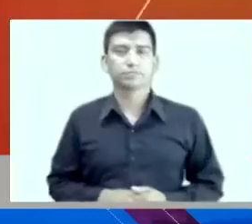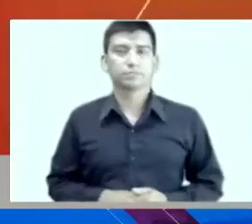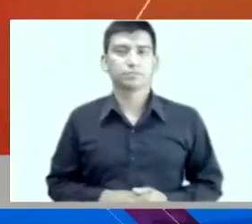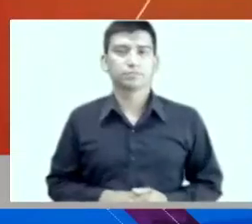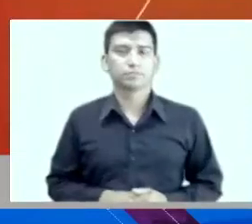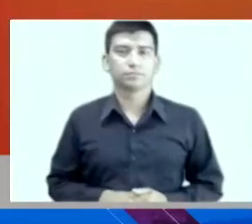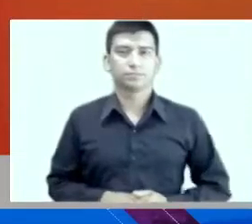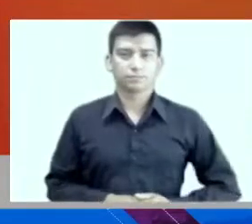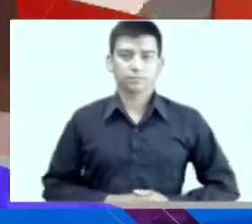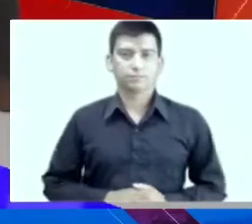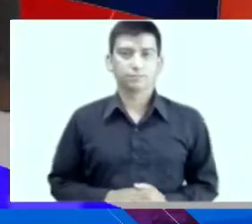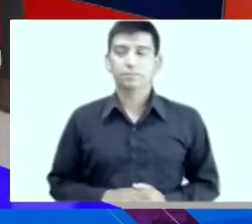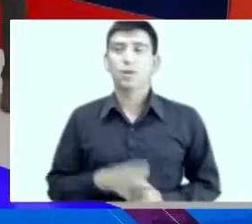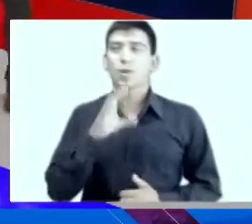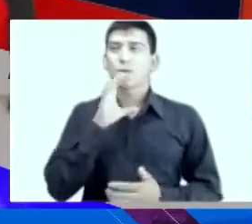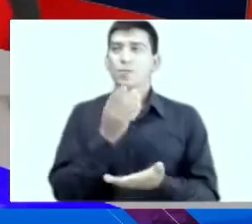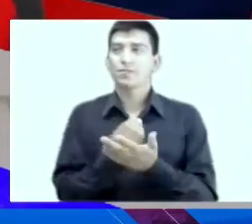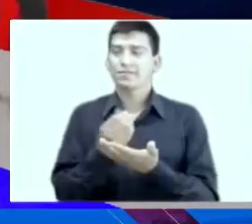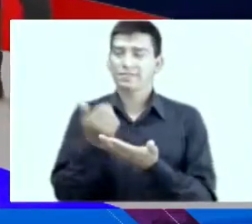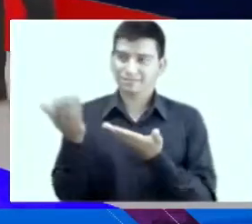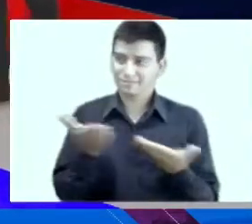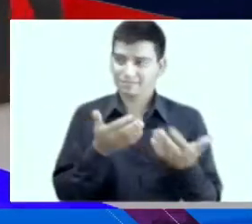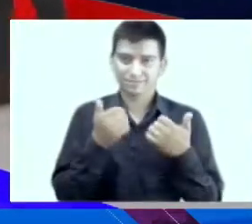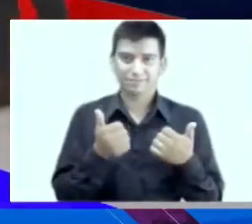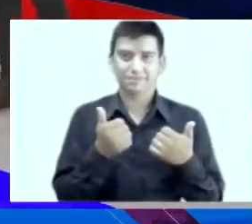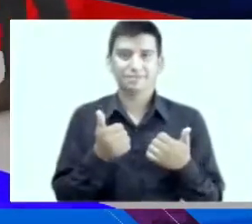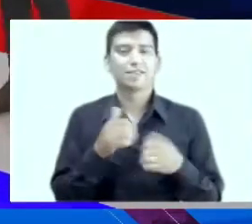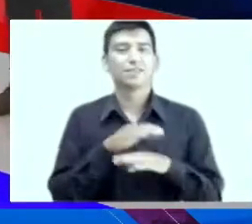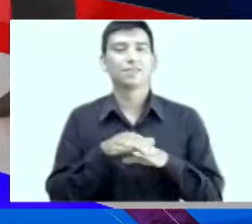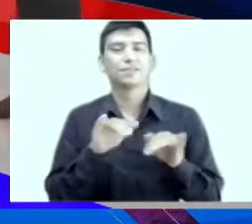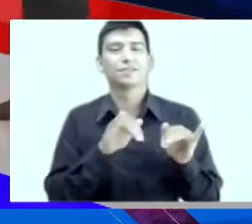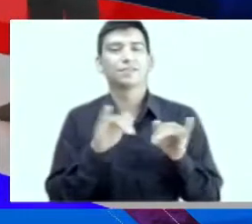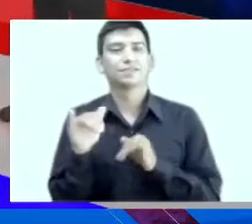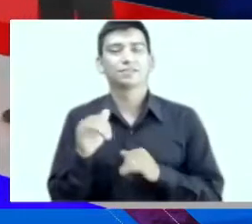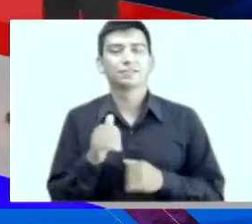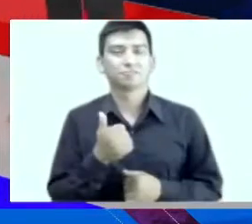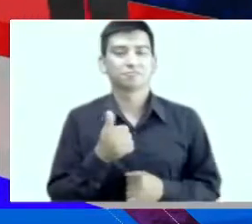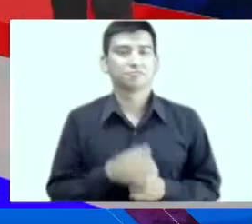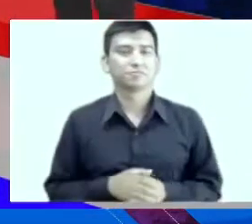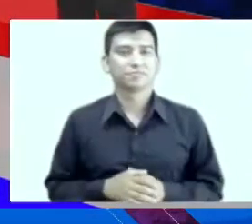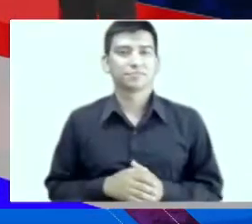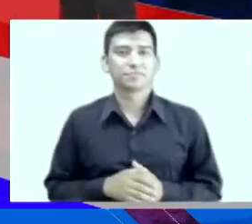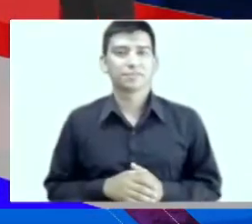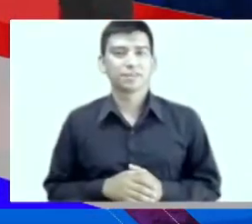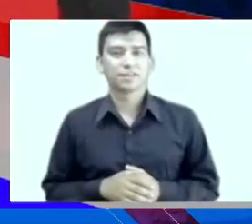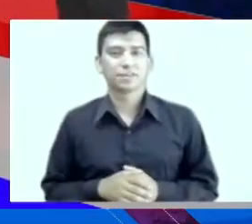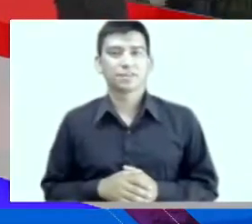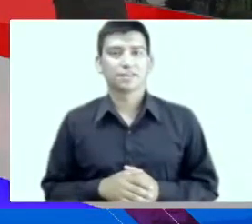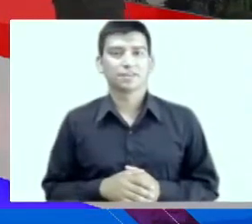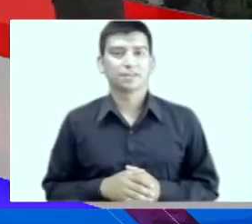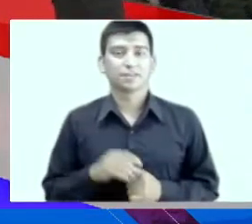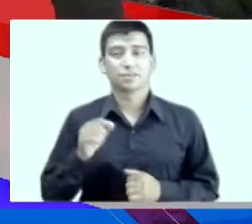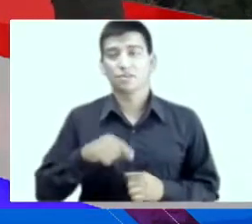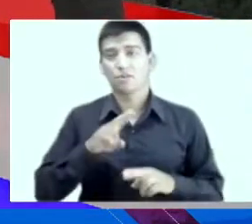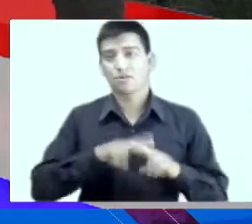Nagen Rating, ¿cómo estás? Bienvenido, buen día. Hola, buenos días. ¿Qué tal, Carlos, Diego? Súper, excelente. Hoy hablamos de vuelta a Rusia-Ucrania porque hay